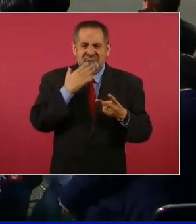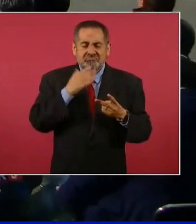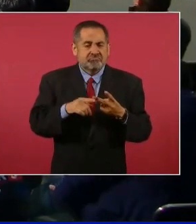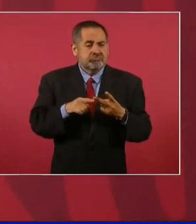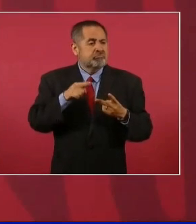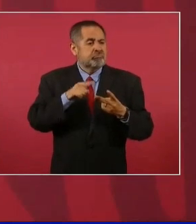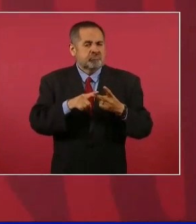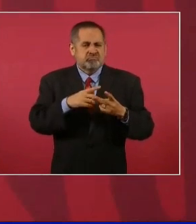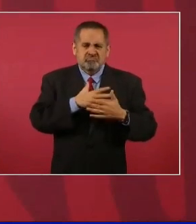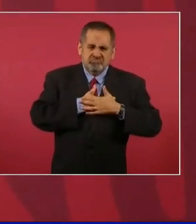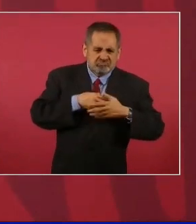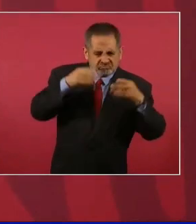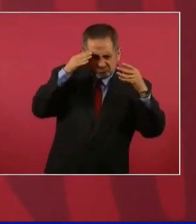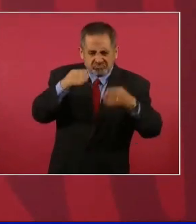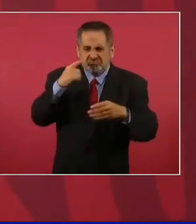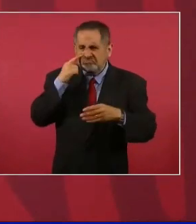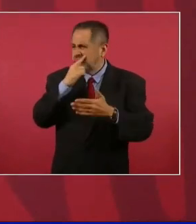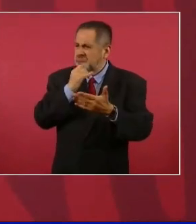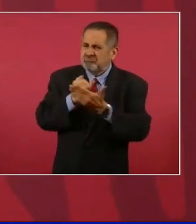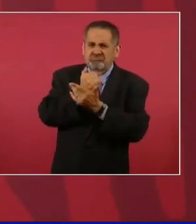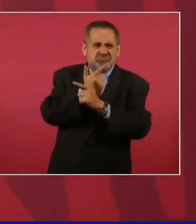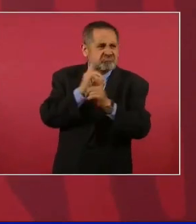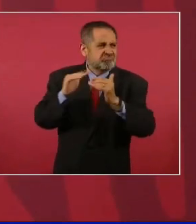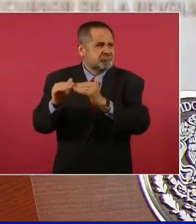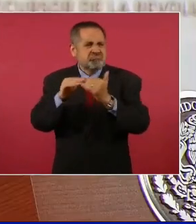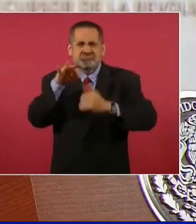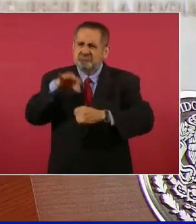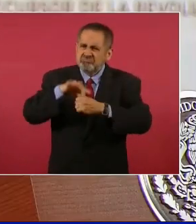por su vocación democrática, nadie